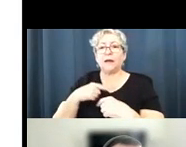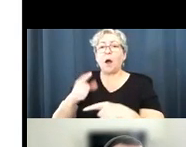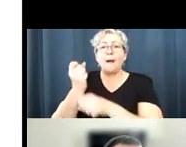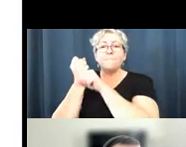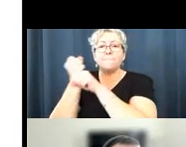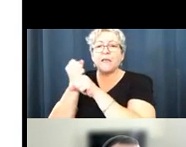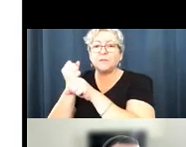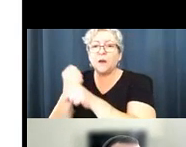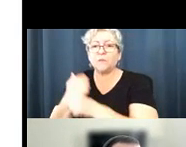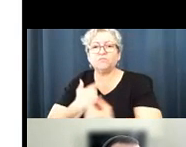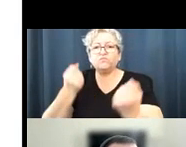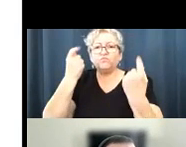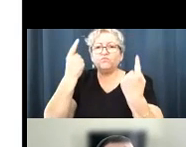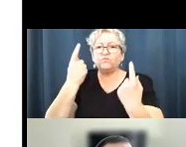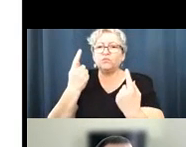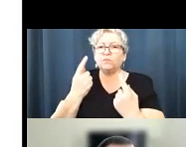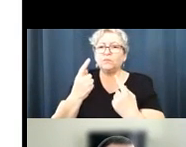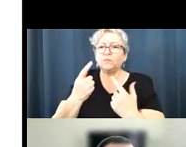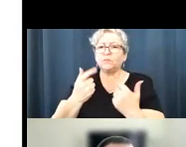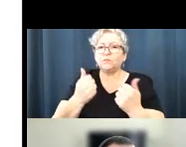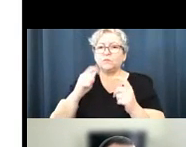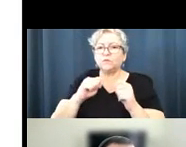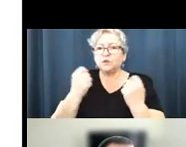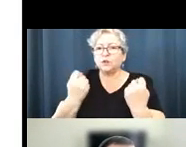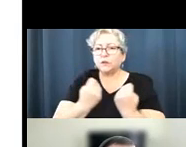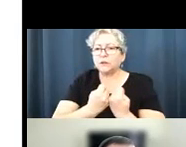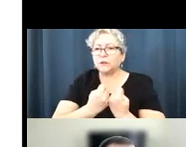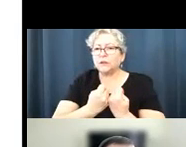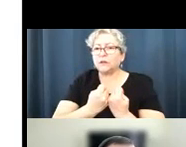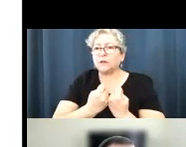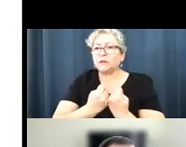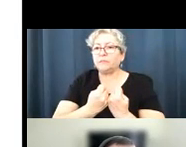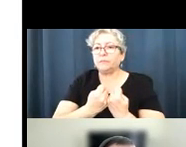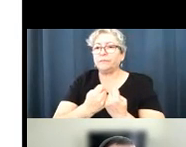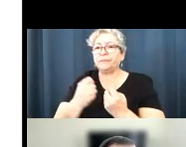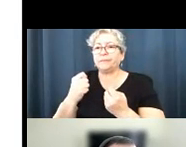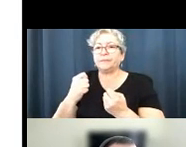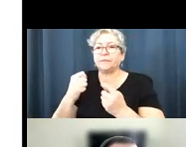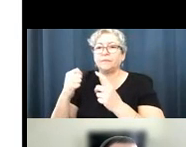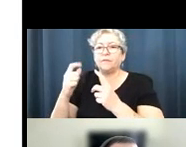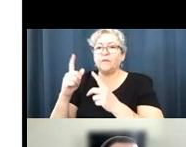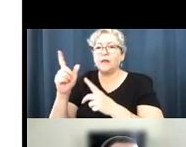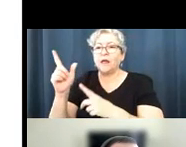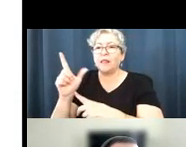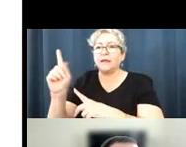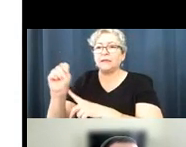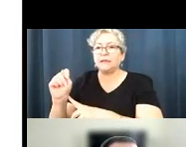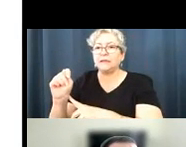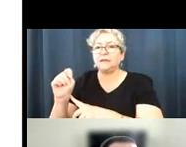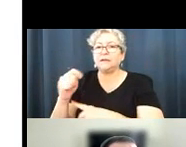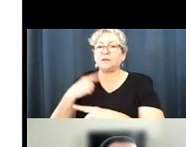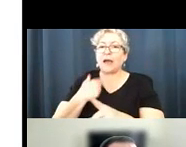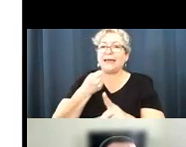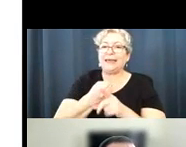Si yo estoy en un set de pelota, yo quiero saber cuáles son los standings. Yo quiero saber la letra T, que es donde están las tablas, donde están los standings.